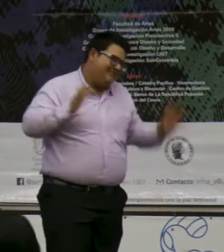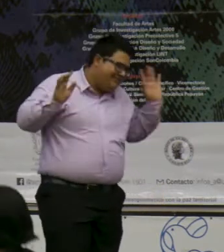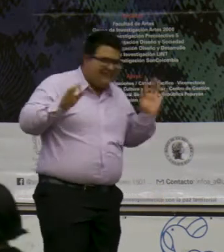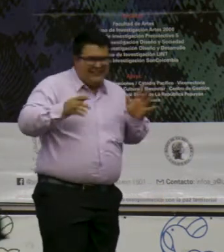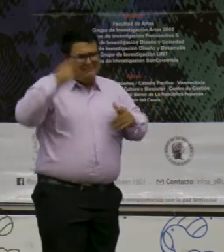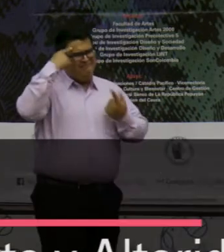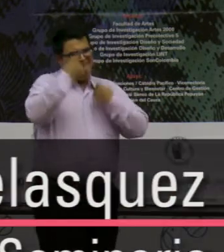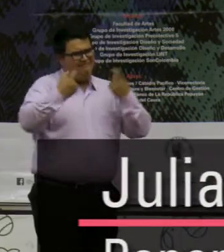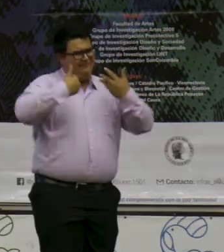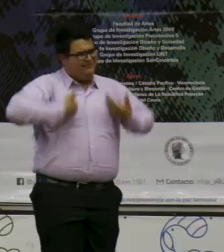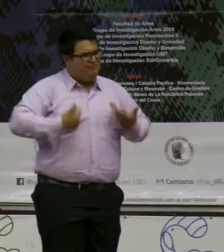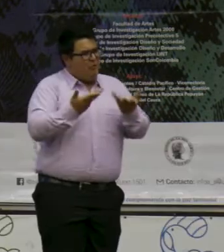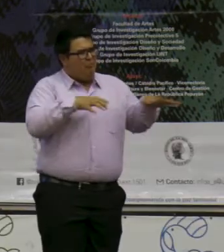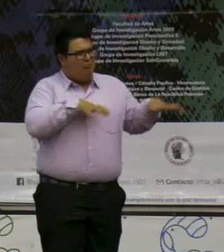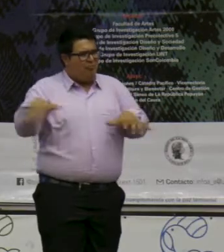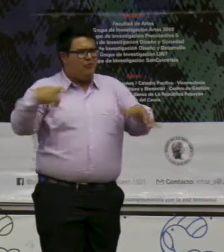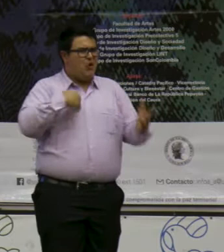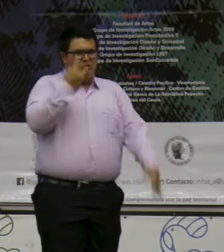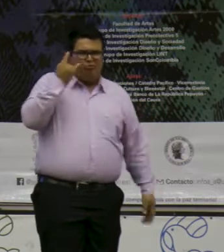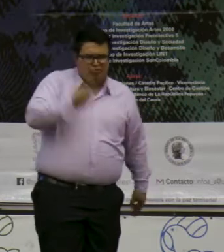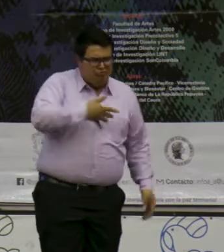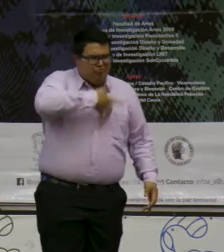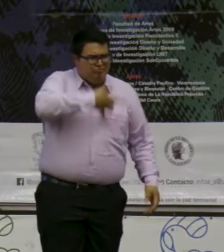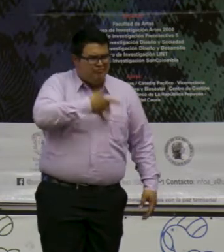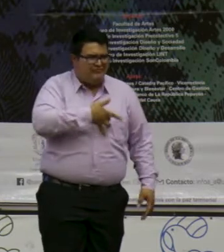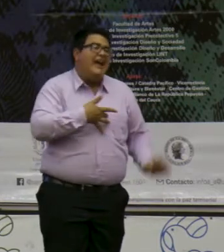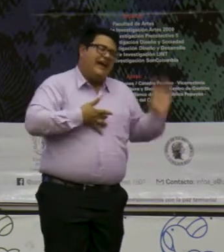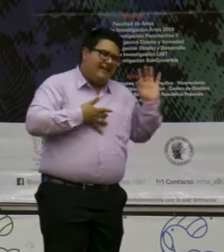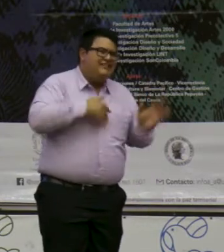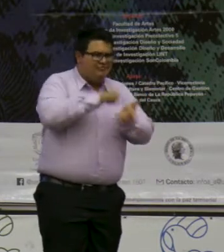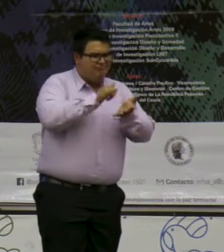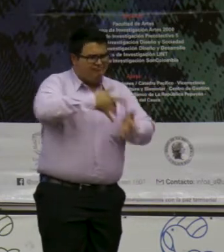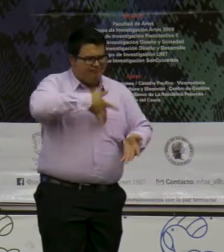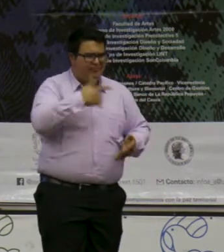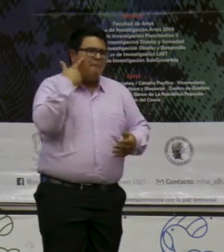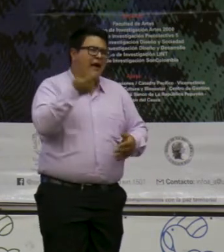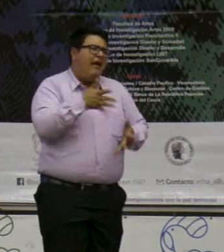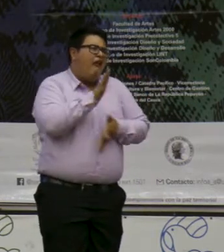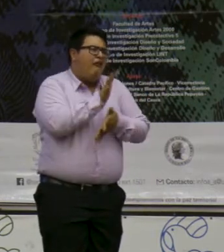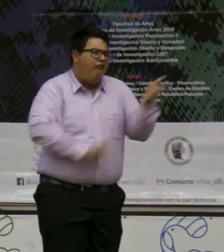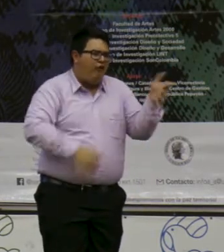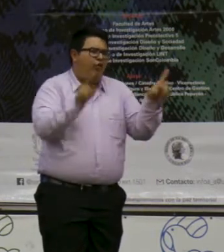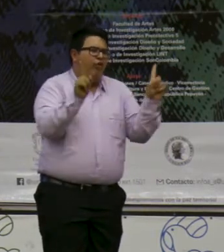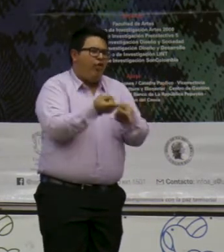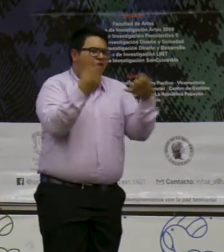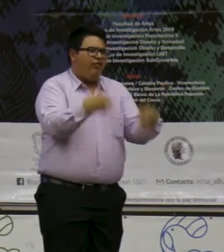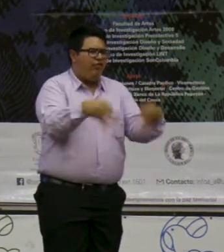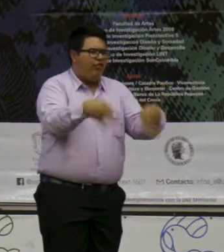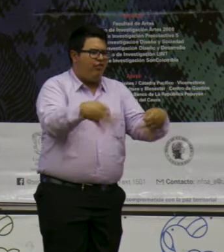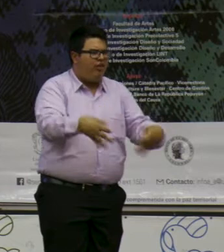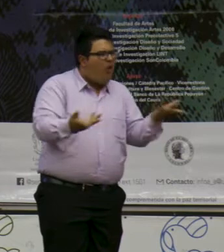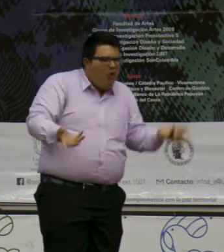conmigo y qué pasa con las cosas que me interesan. Y por supuesto eso es una visión muy sesgada. Y es altamente sesgada porque estamos hablando